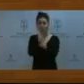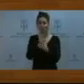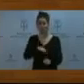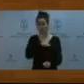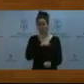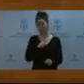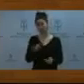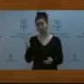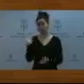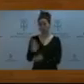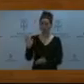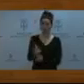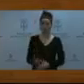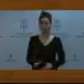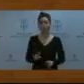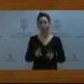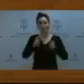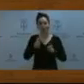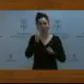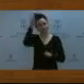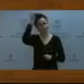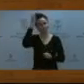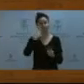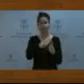es almohadilla, me quiero cargar el medio rural.